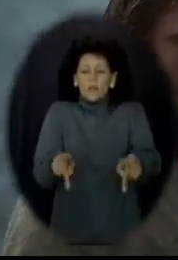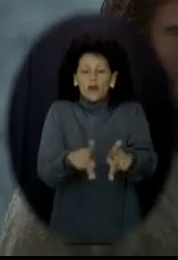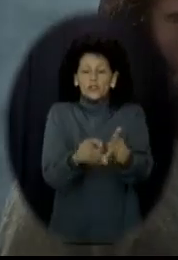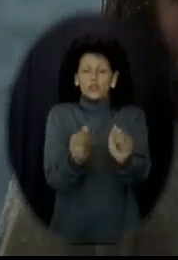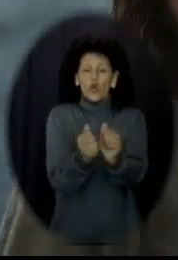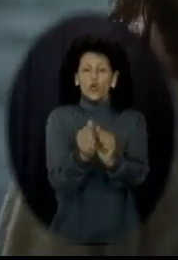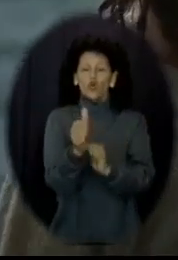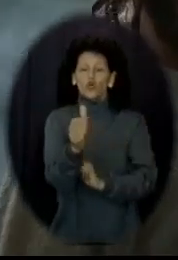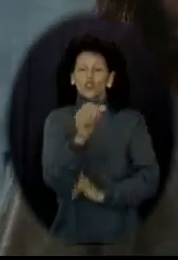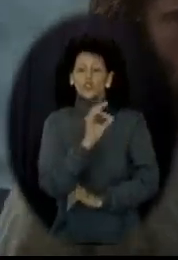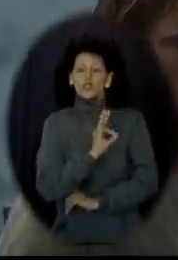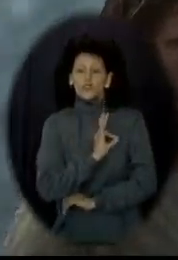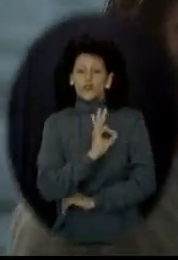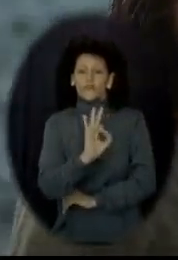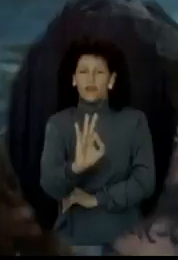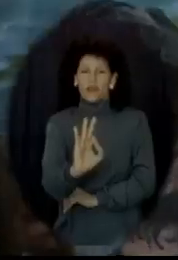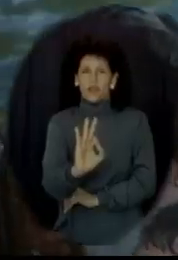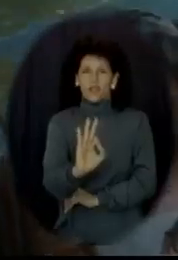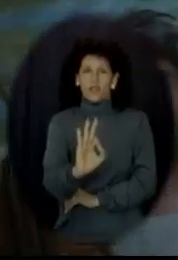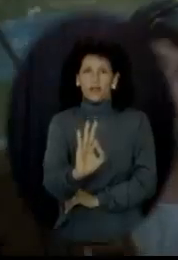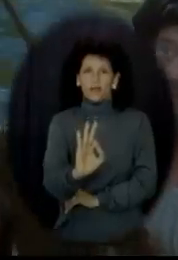¿Qué pasó con su fe?